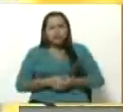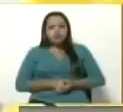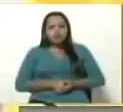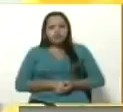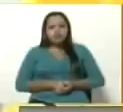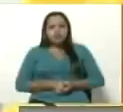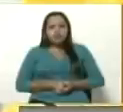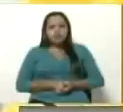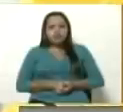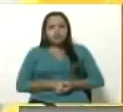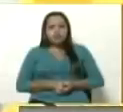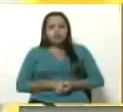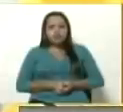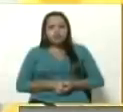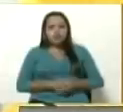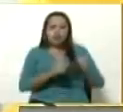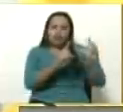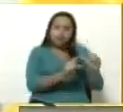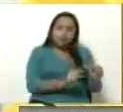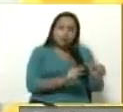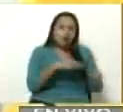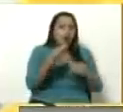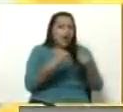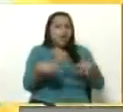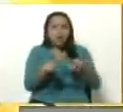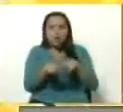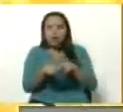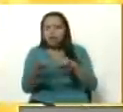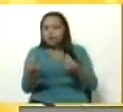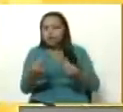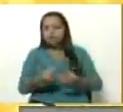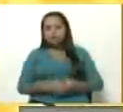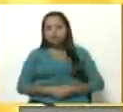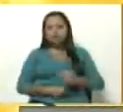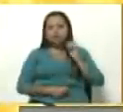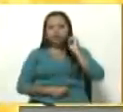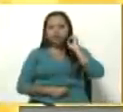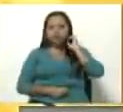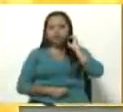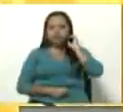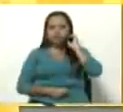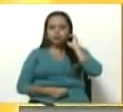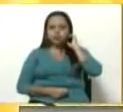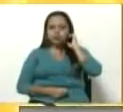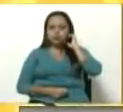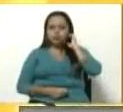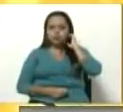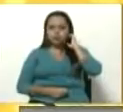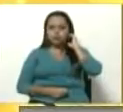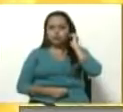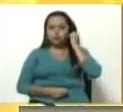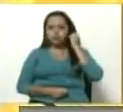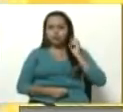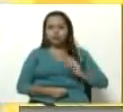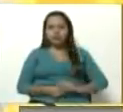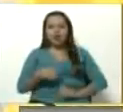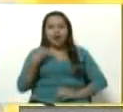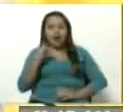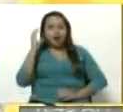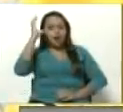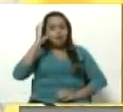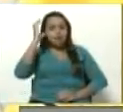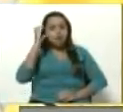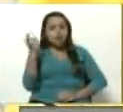cómo con poco se hace bastante, de cómo tenemos la capacidad innovadora de buscar las soluciones a